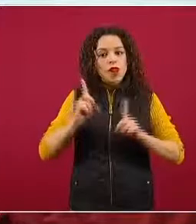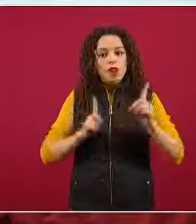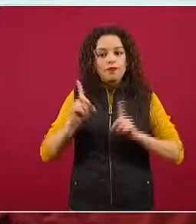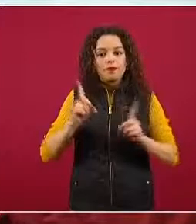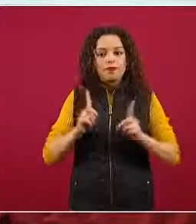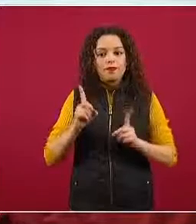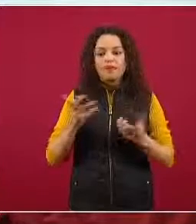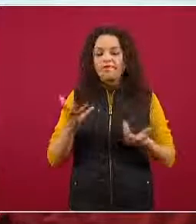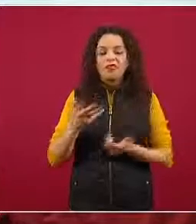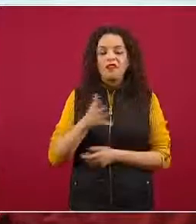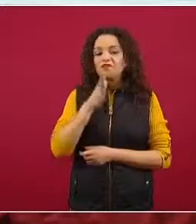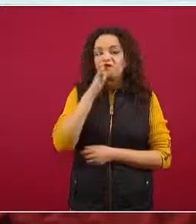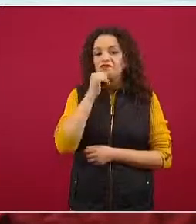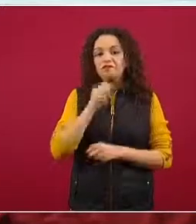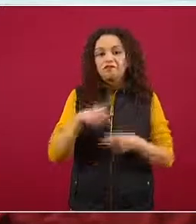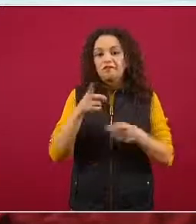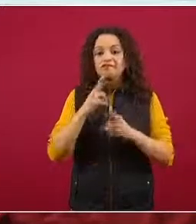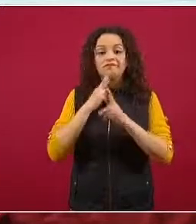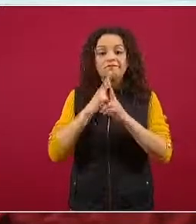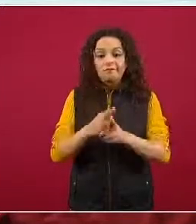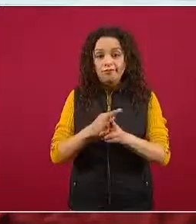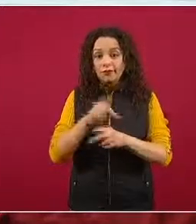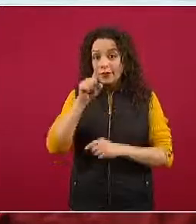Hay que recordar que estas